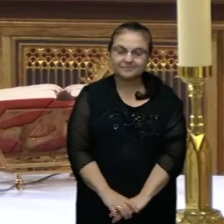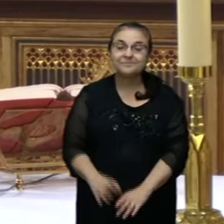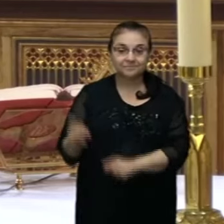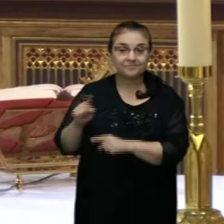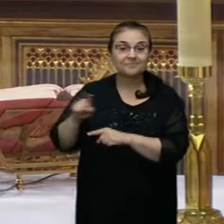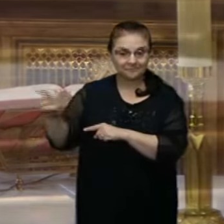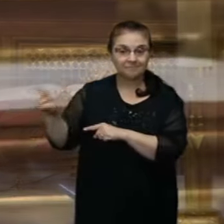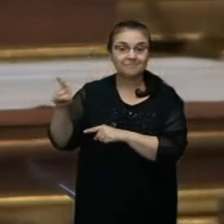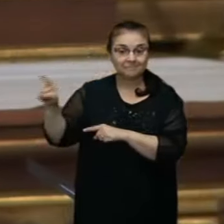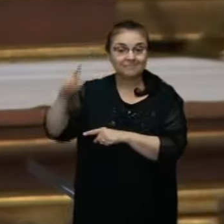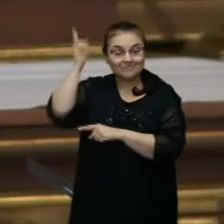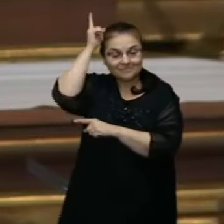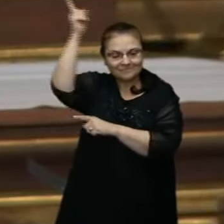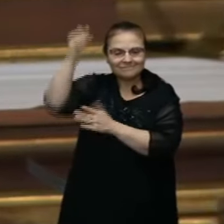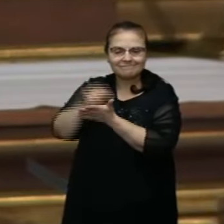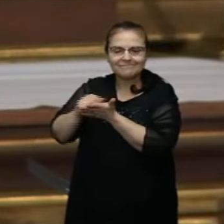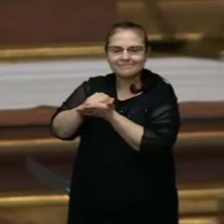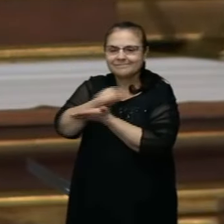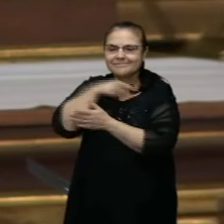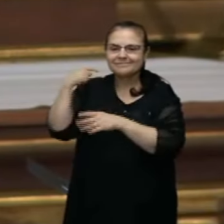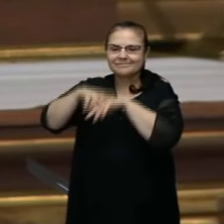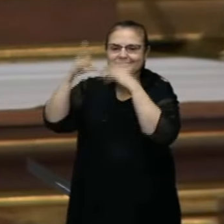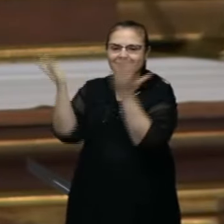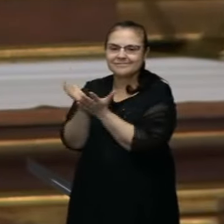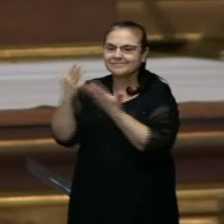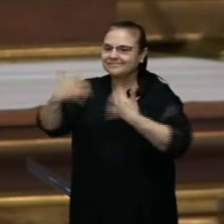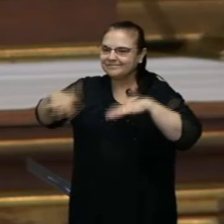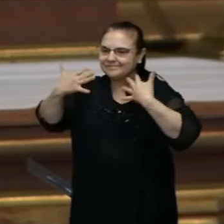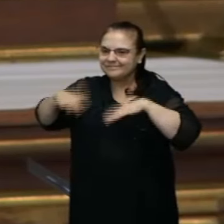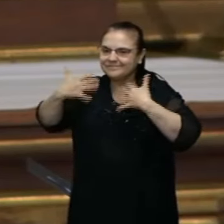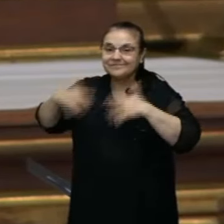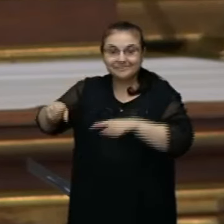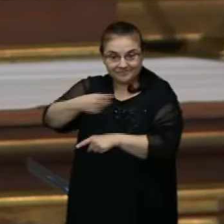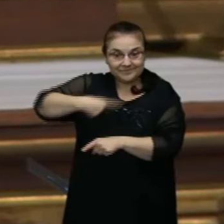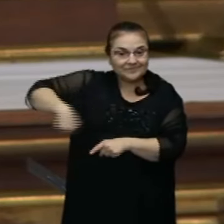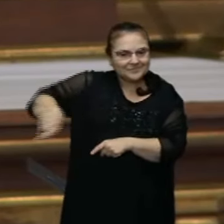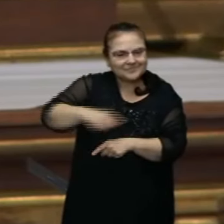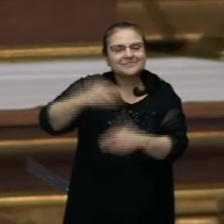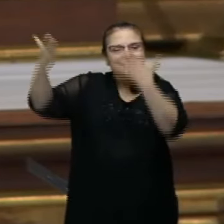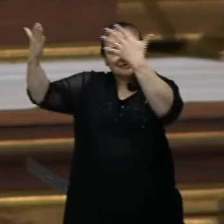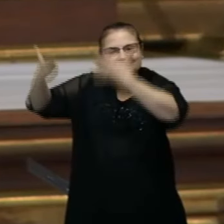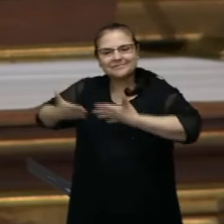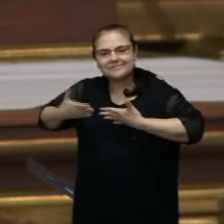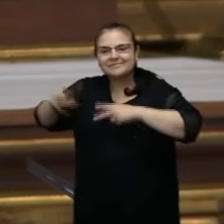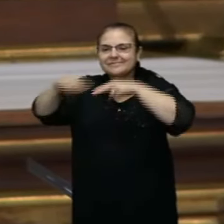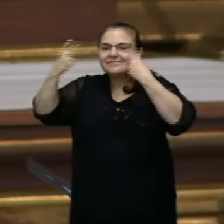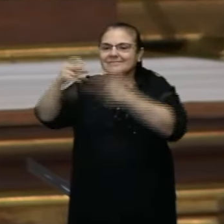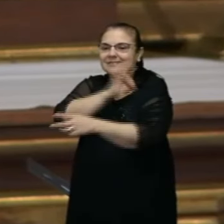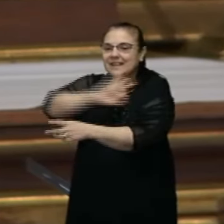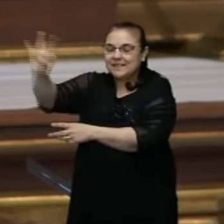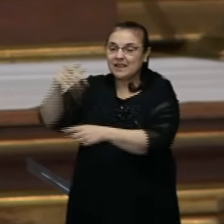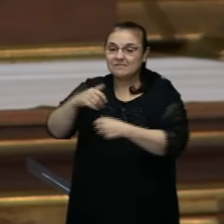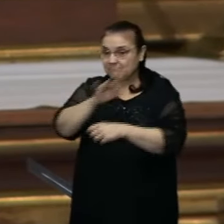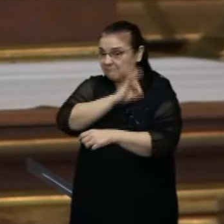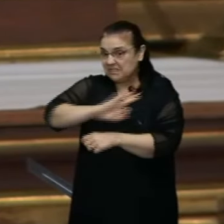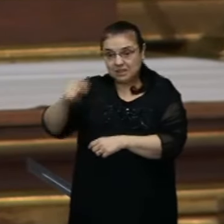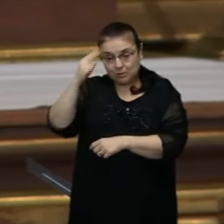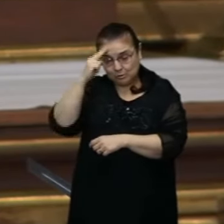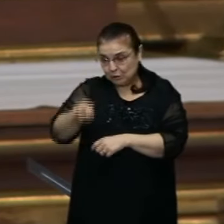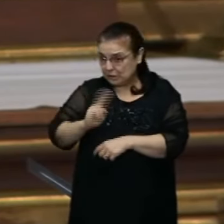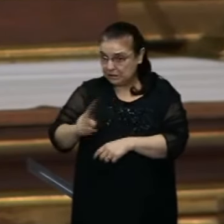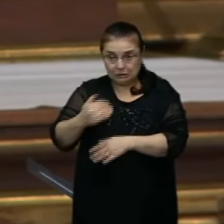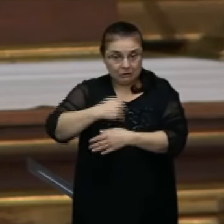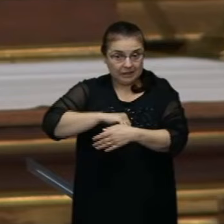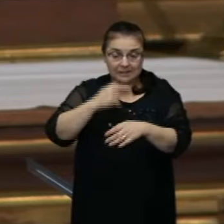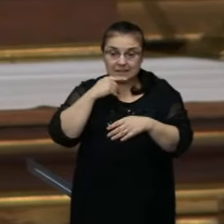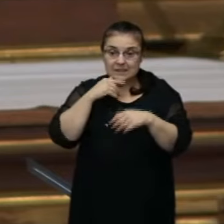Este es el Cordero de Dios que quita el pecado del mundo. Dichosos nosotros, invitados a la cena del Señor. Señor, no soy digno de